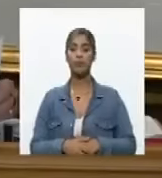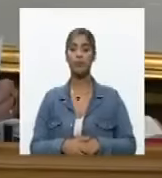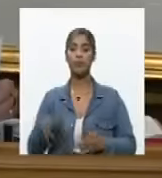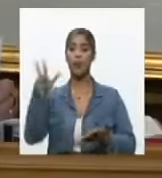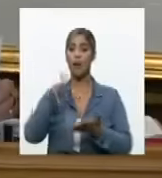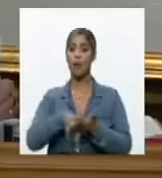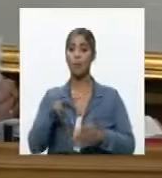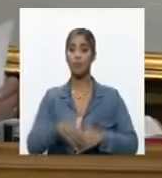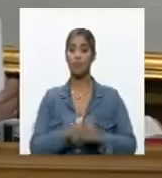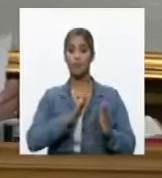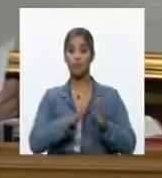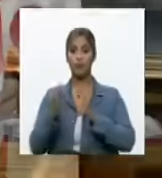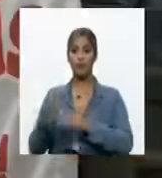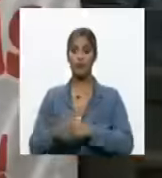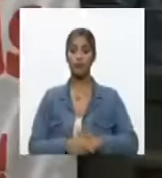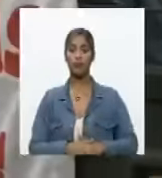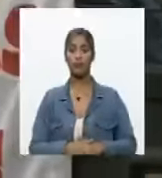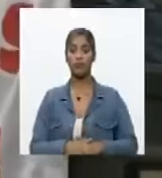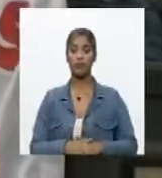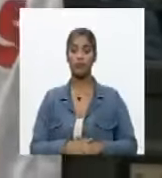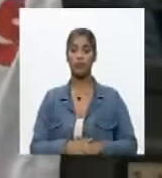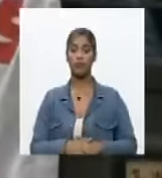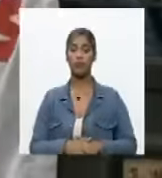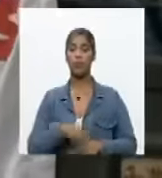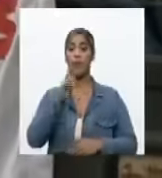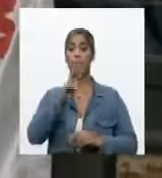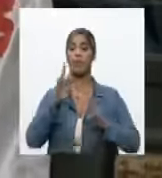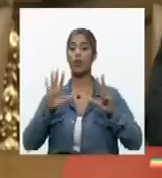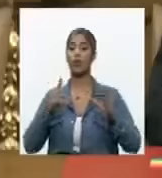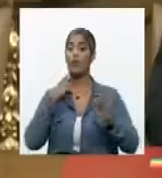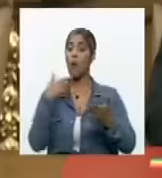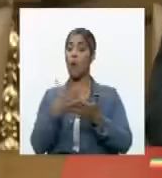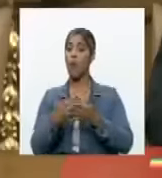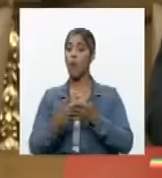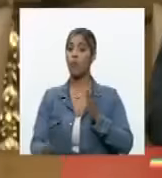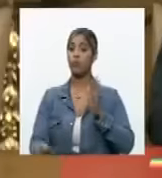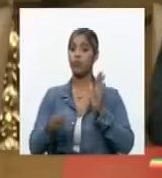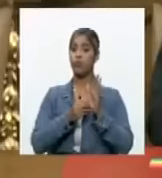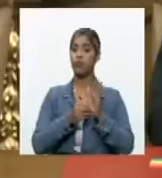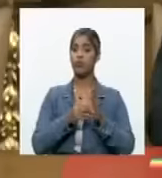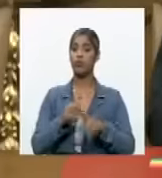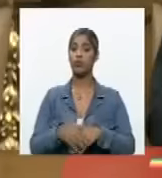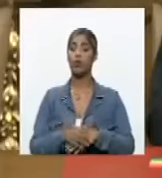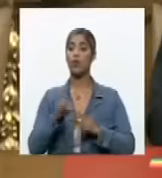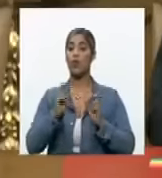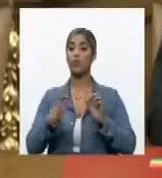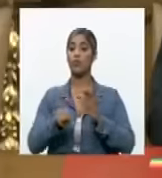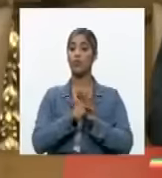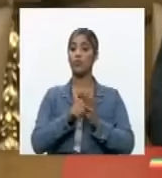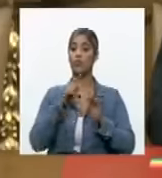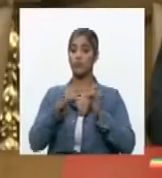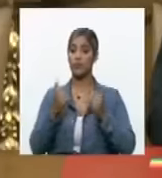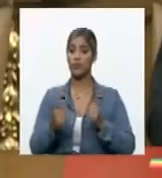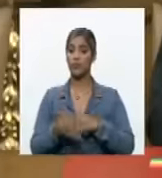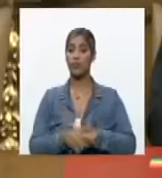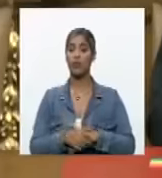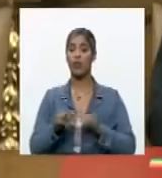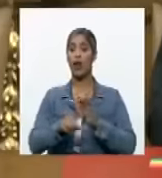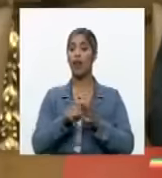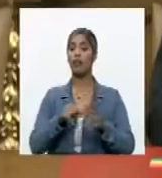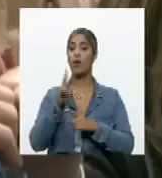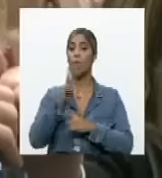Queda aprobado. Siguiente. 28. Se propone aprobar la incorporación de un nuevo epígrafe, el cual pasa a ser el epígrafe del